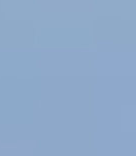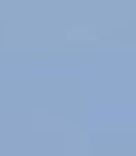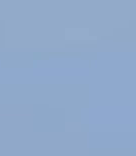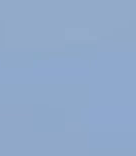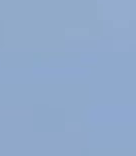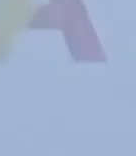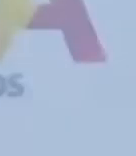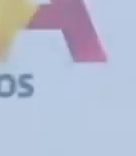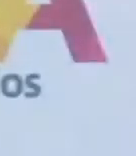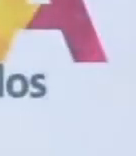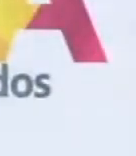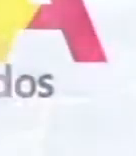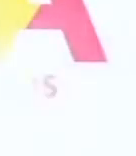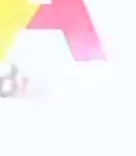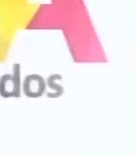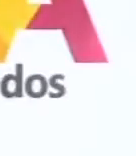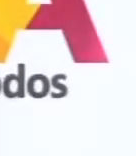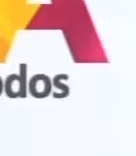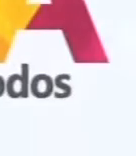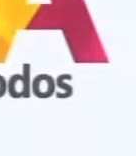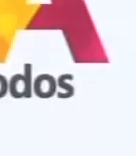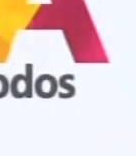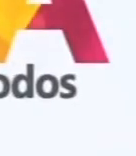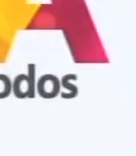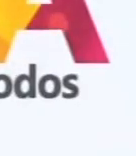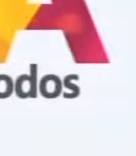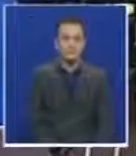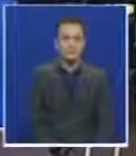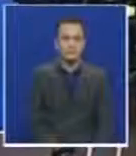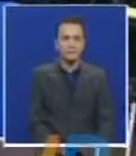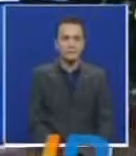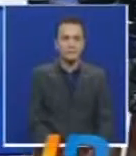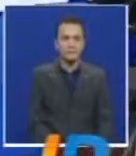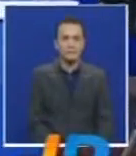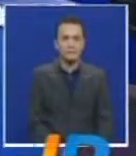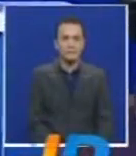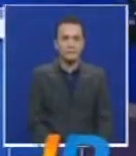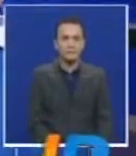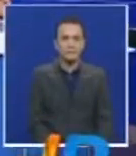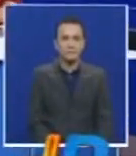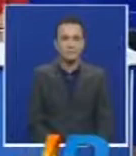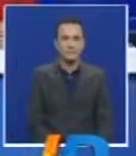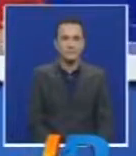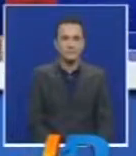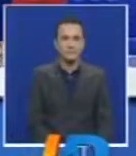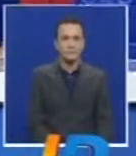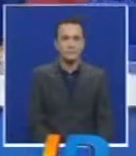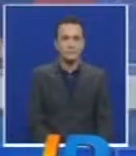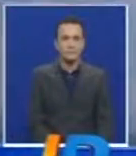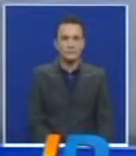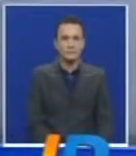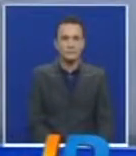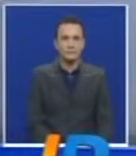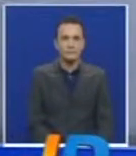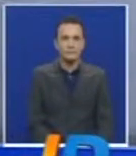cámaras de videovigilancia. Calita.